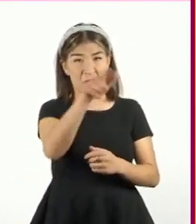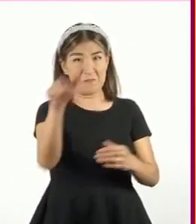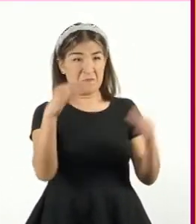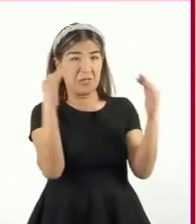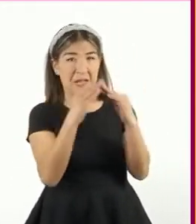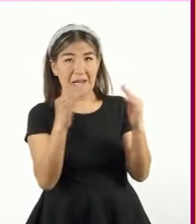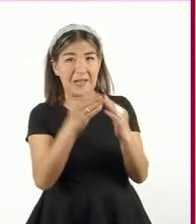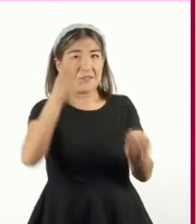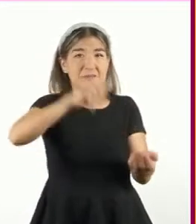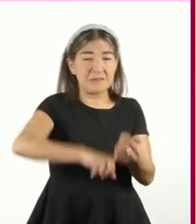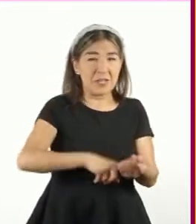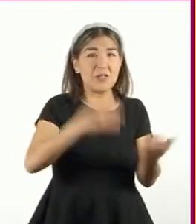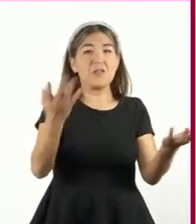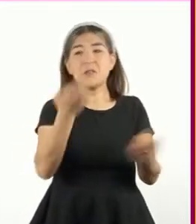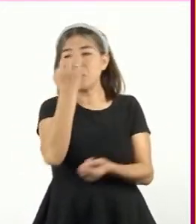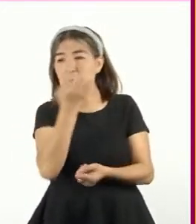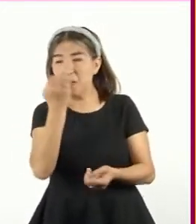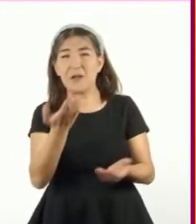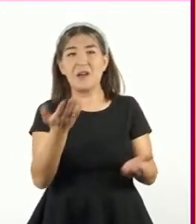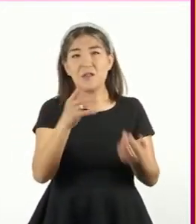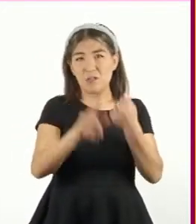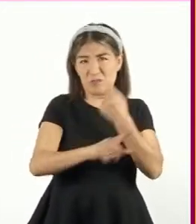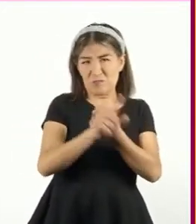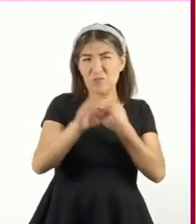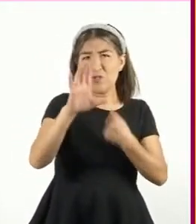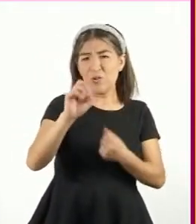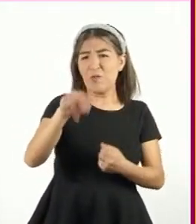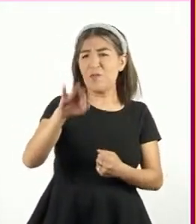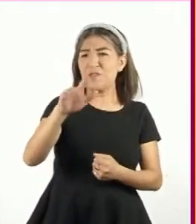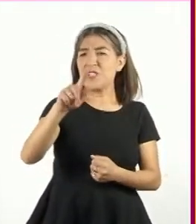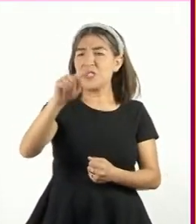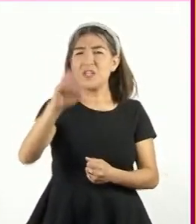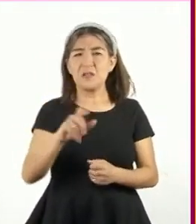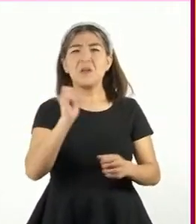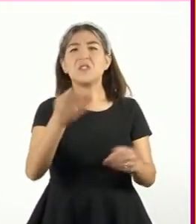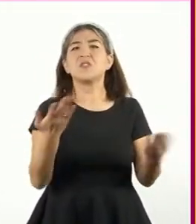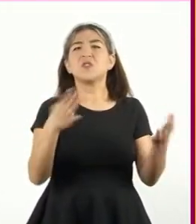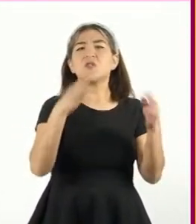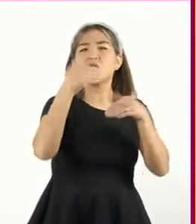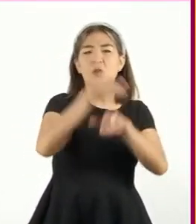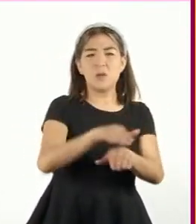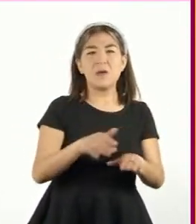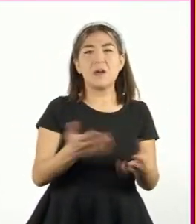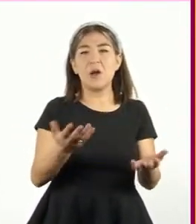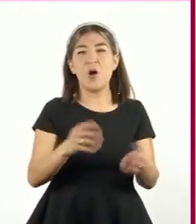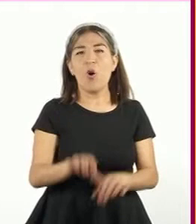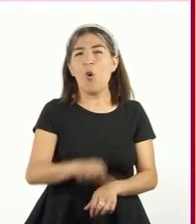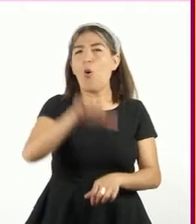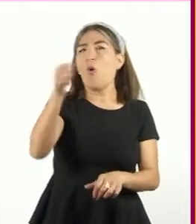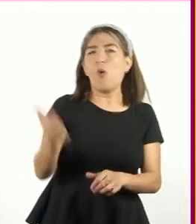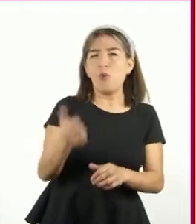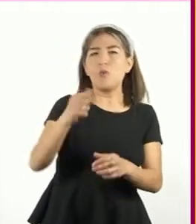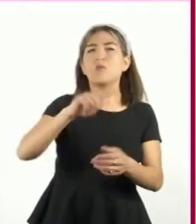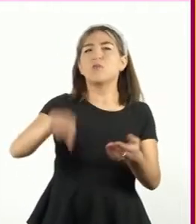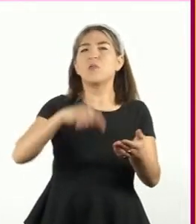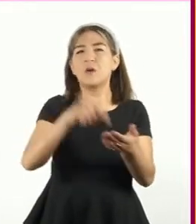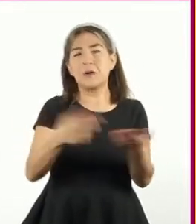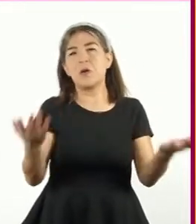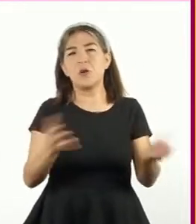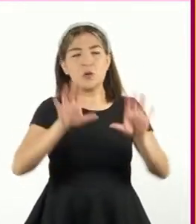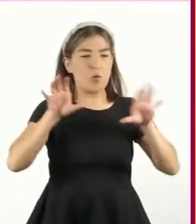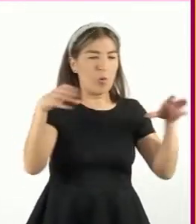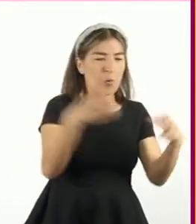su casa o escuela? ¿Recuerdan haber oído acerca de conflictos en otros entornos como la